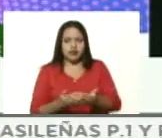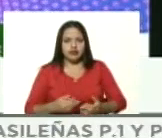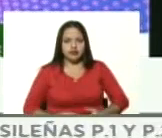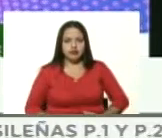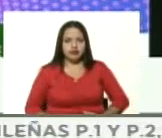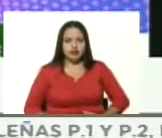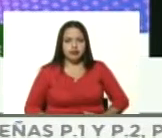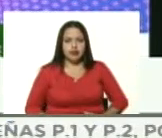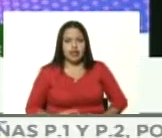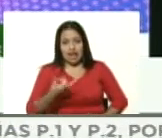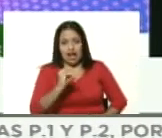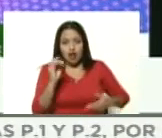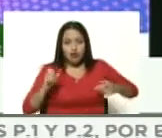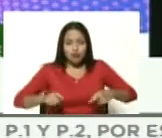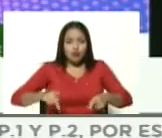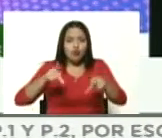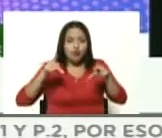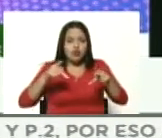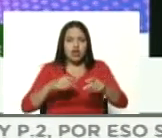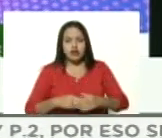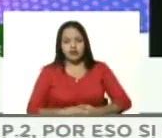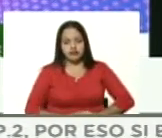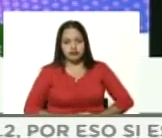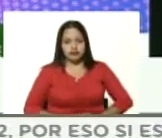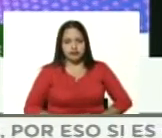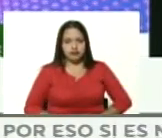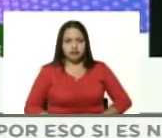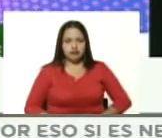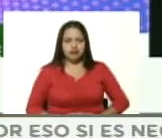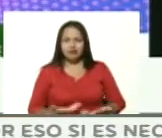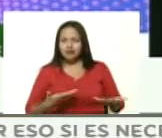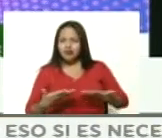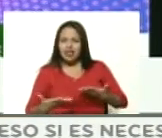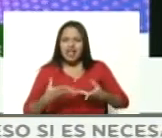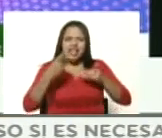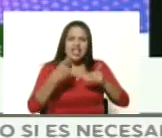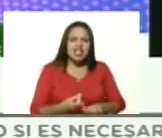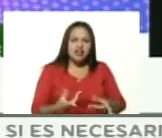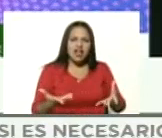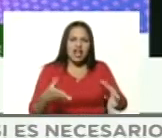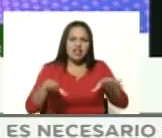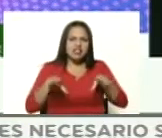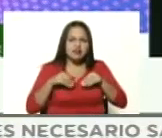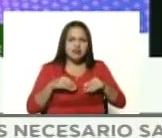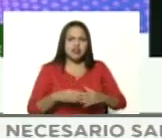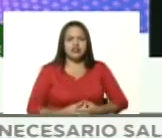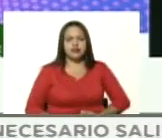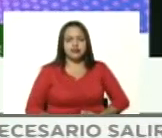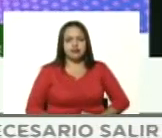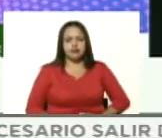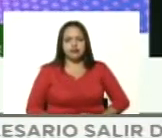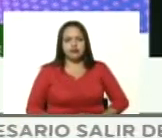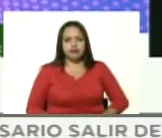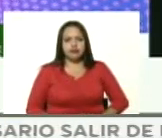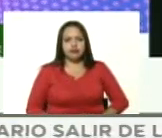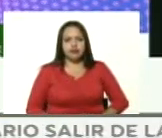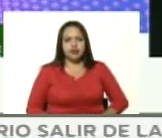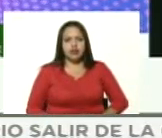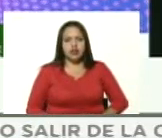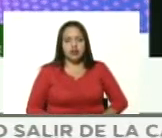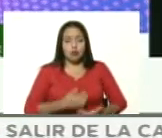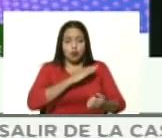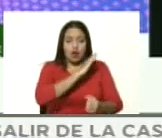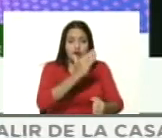Y es una oportunidad que debe ser aprovechada por las